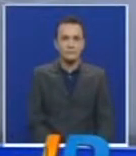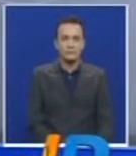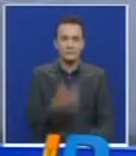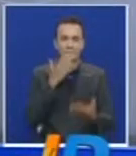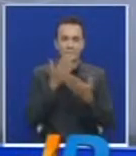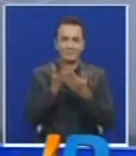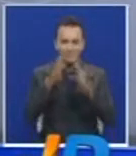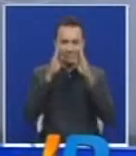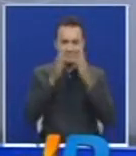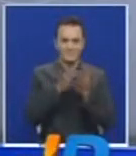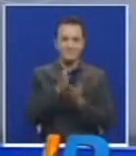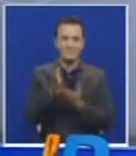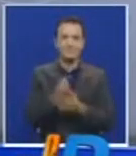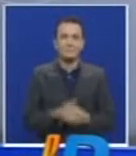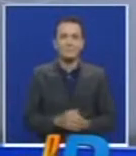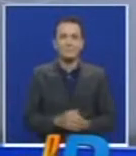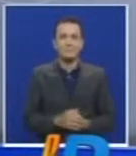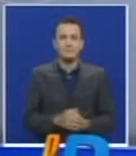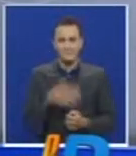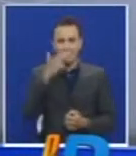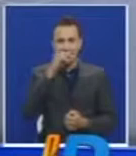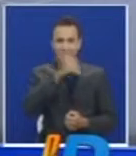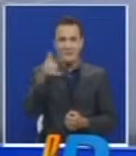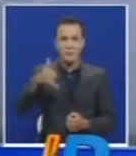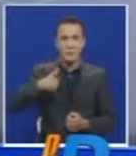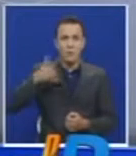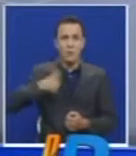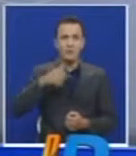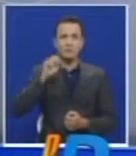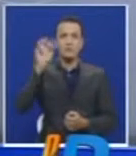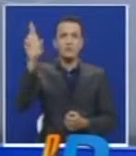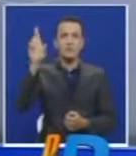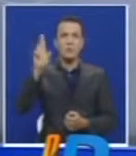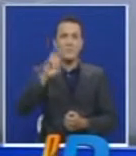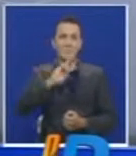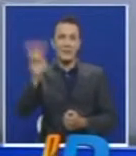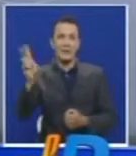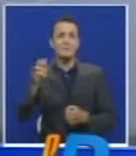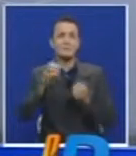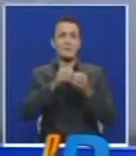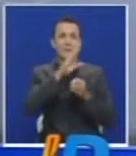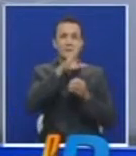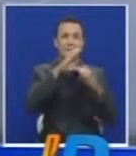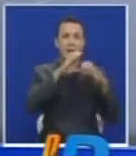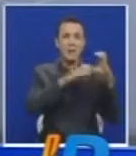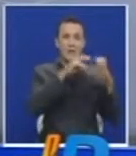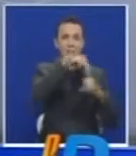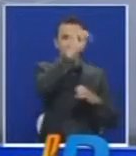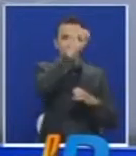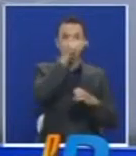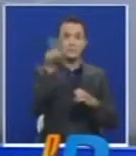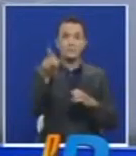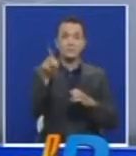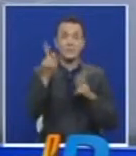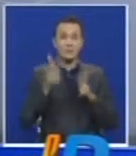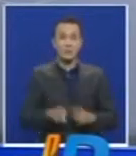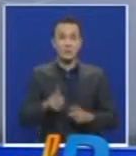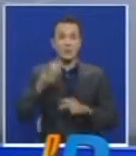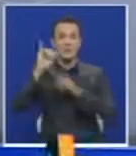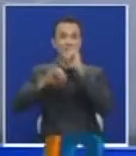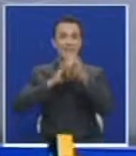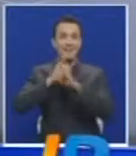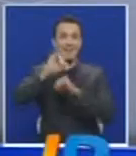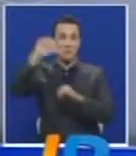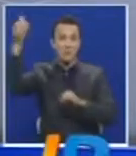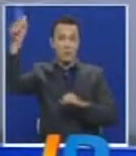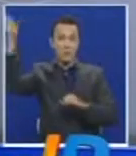Gracias por seguir con nosotros. Niños y jóvenes del sur del Valle y norte del Cauca se benefician con los aportes de donantes extranjeros en un programa que es liderado